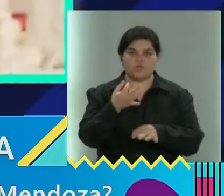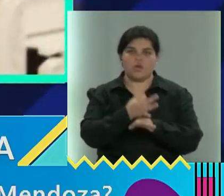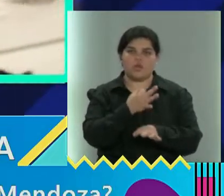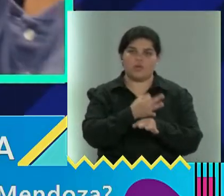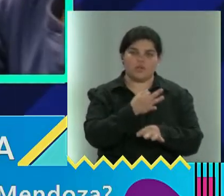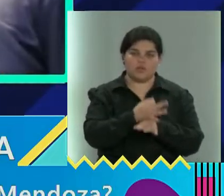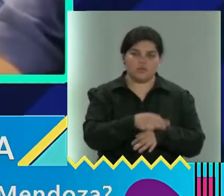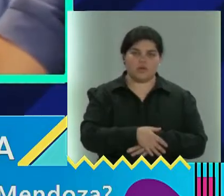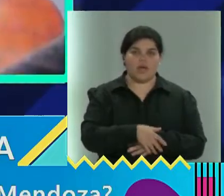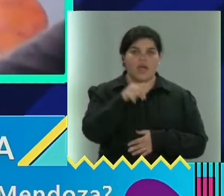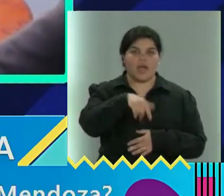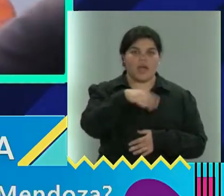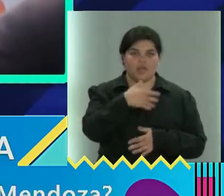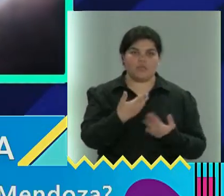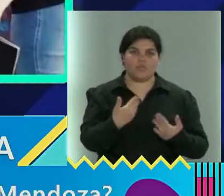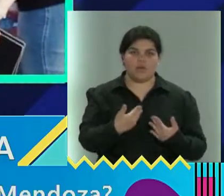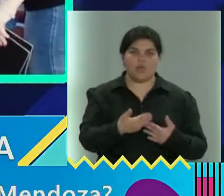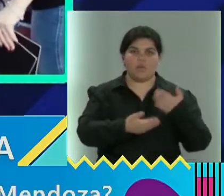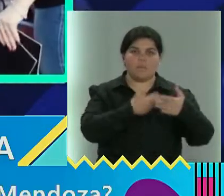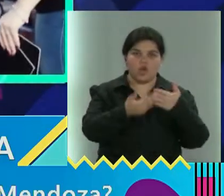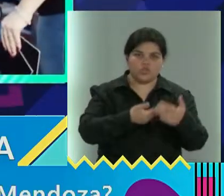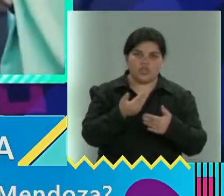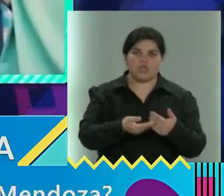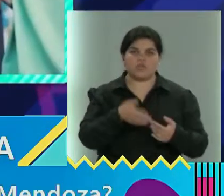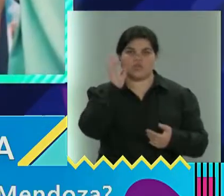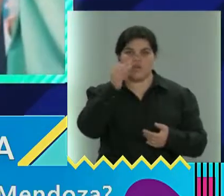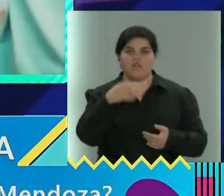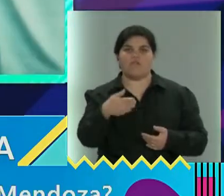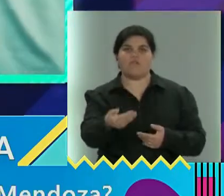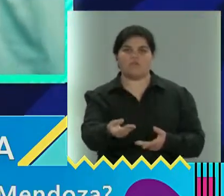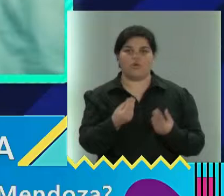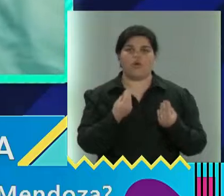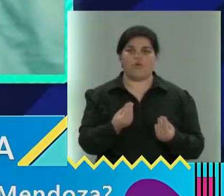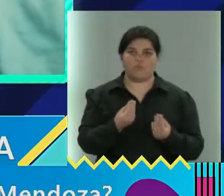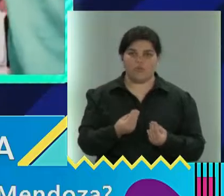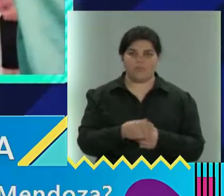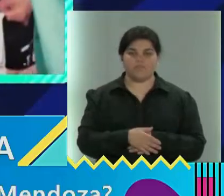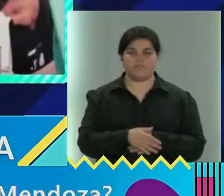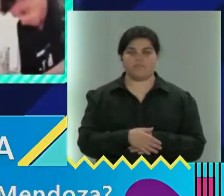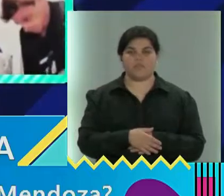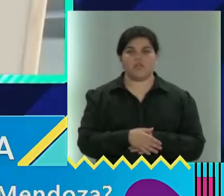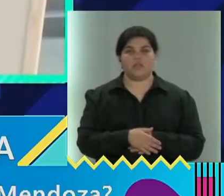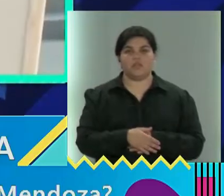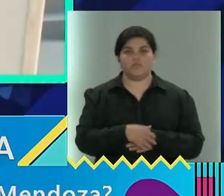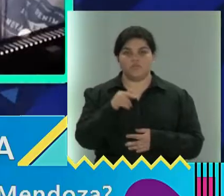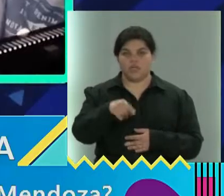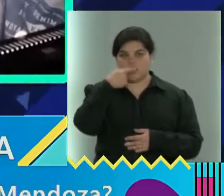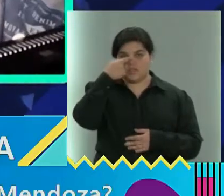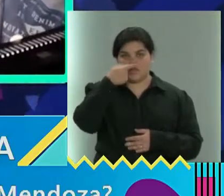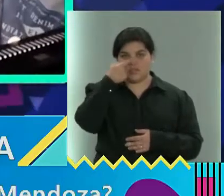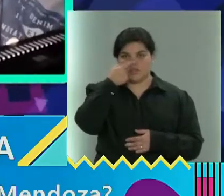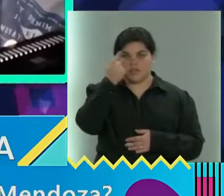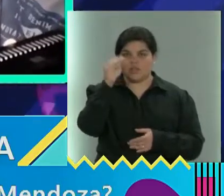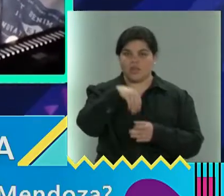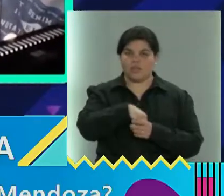hacer evaluaciones de desarrollo de procesos, de impacto. Pero me parece que algo interesante que sí se está dando en nuestras